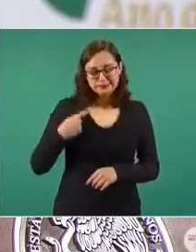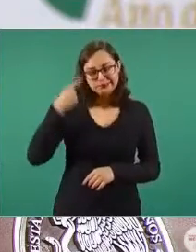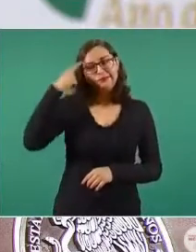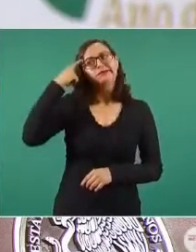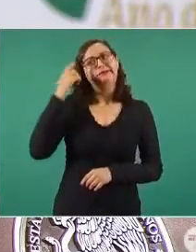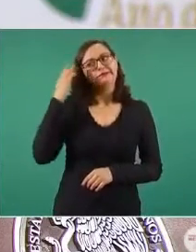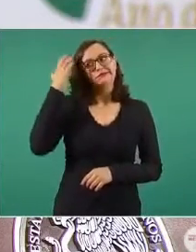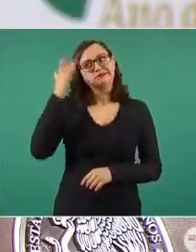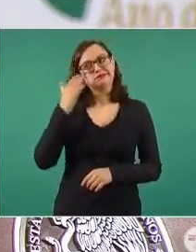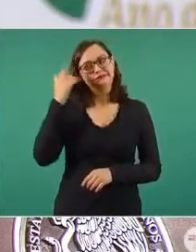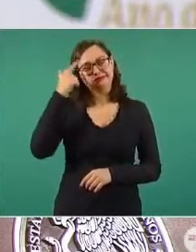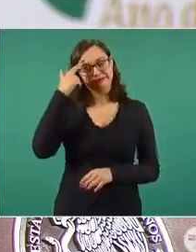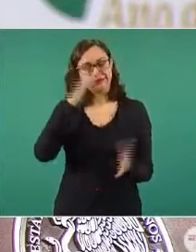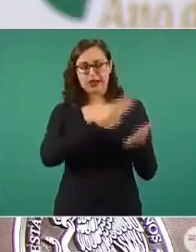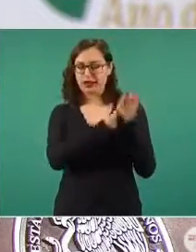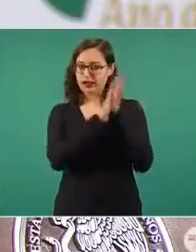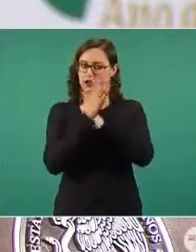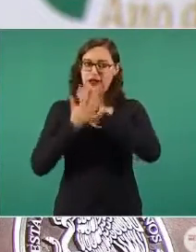porque si ya